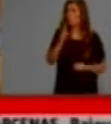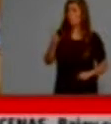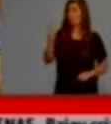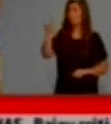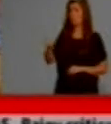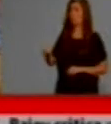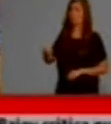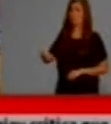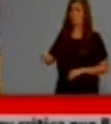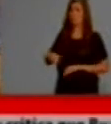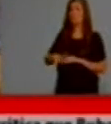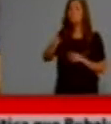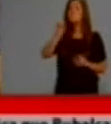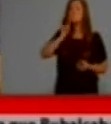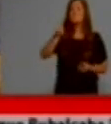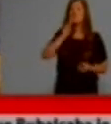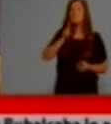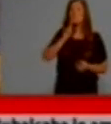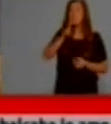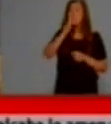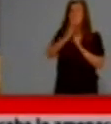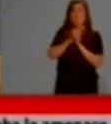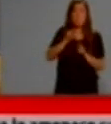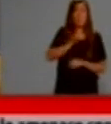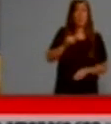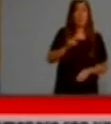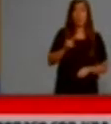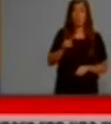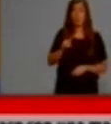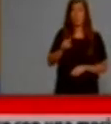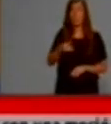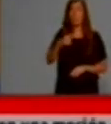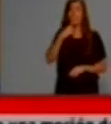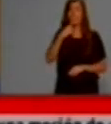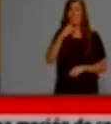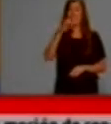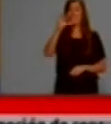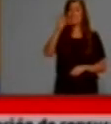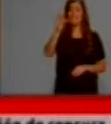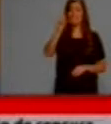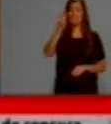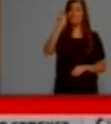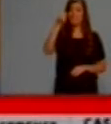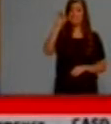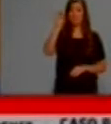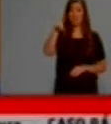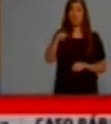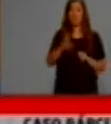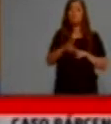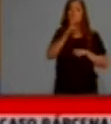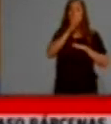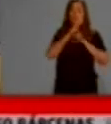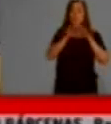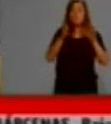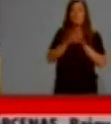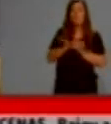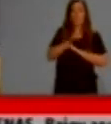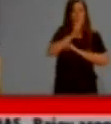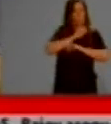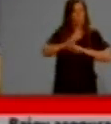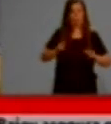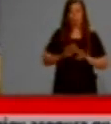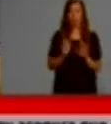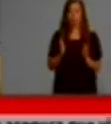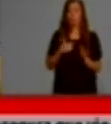presidente, que las mentiras más crueles, en palabras de Stevenson, son dichas en silencio. Espero